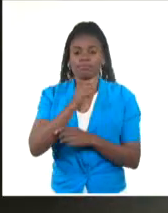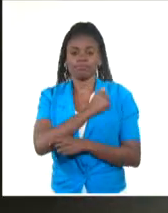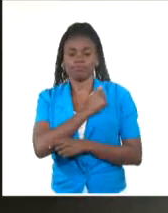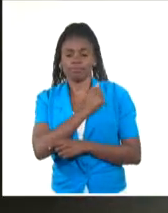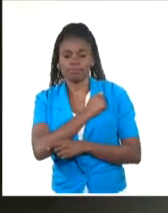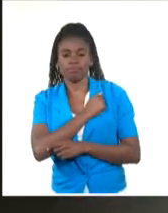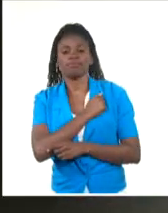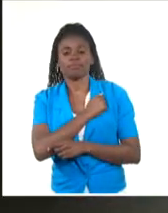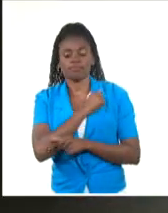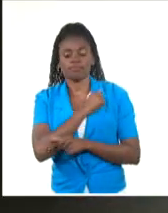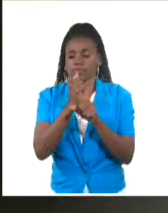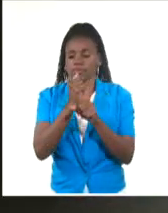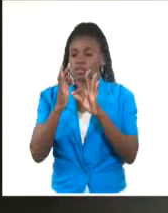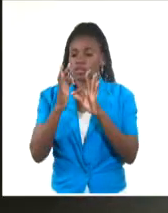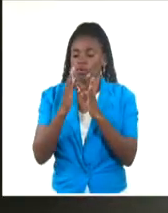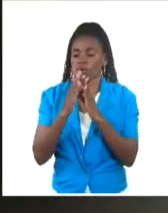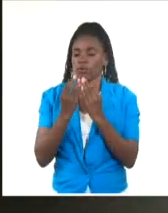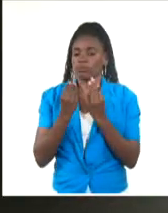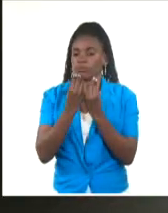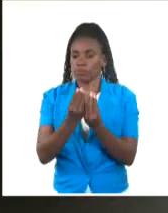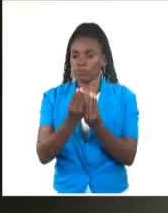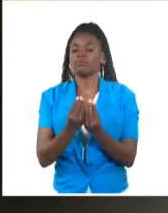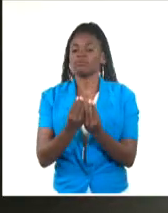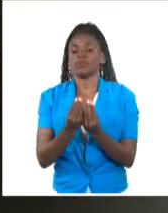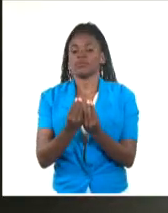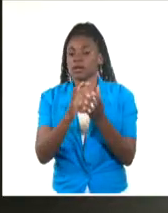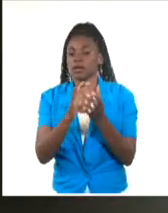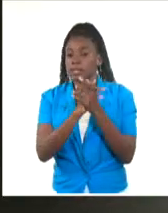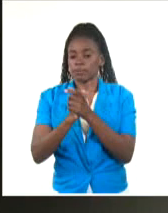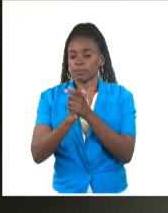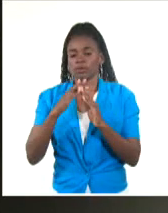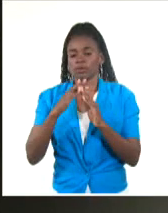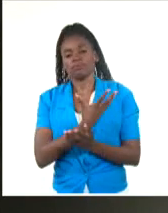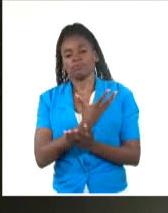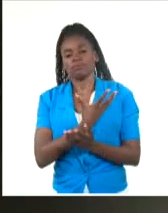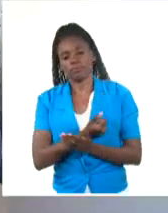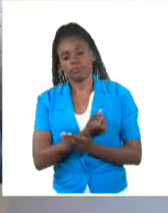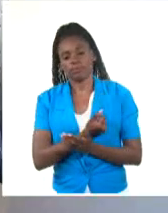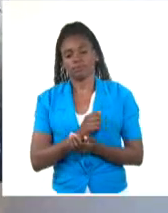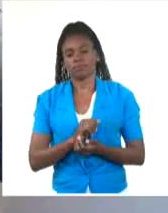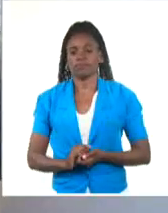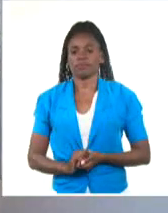obra. Llegue a sus familiares y amigos nuestras condolencias.